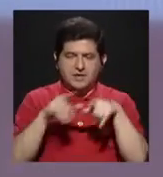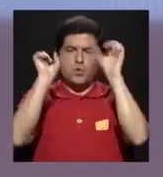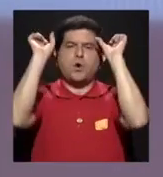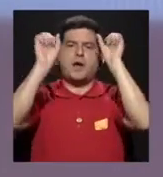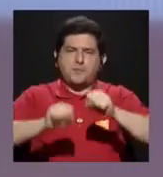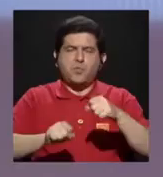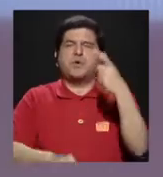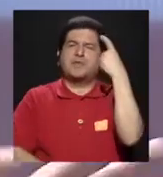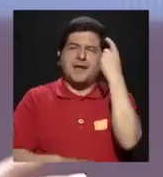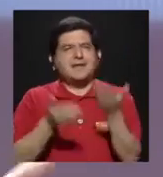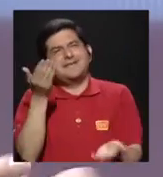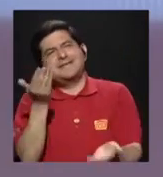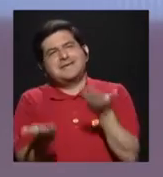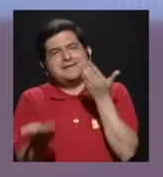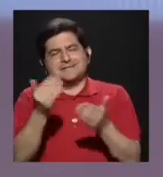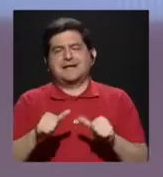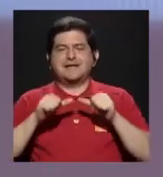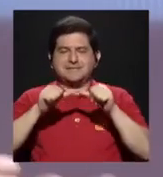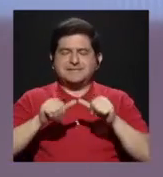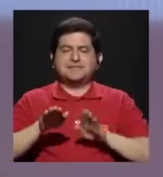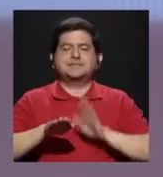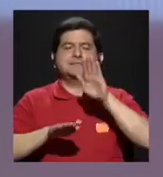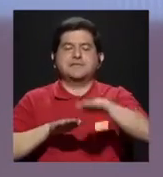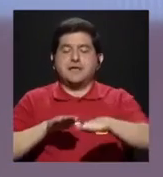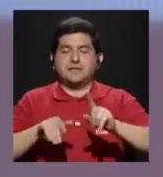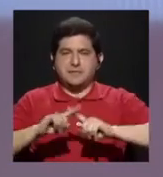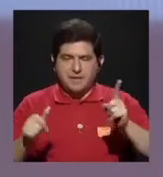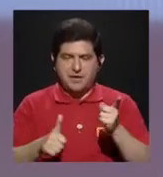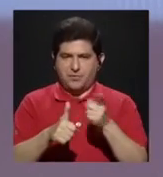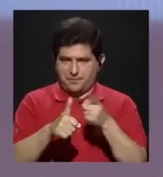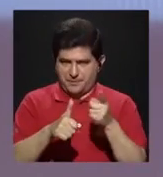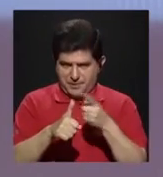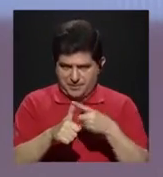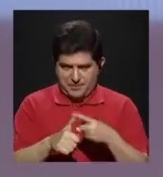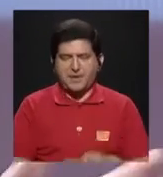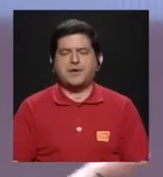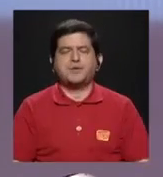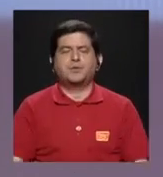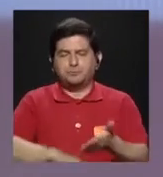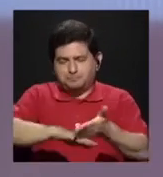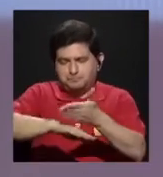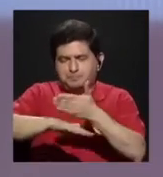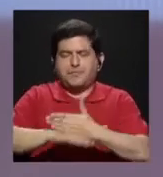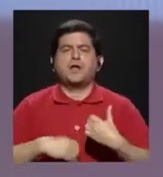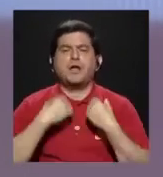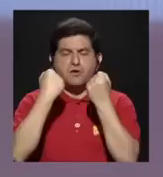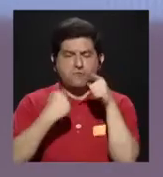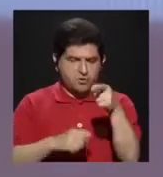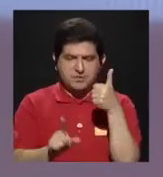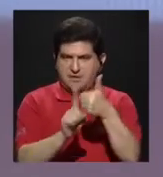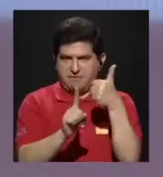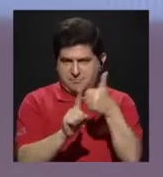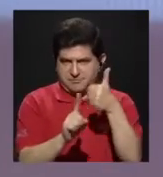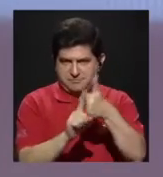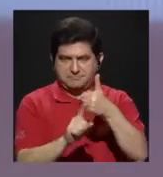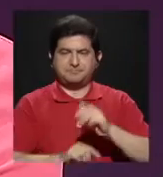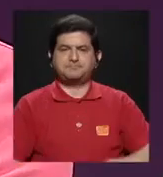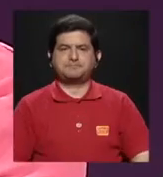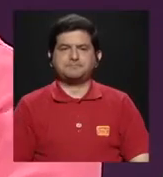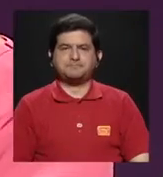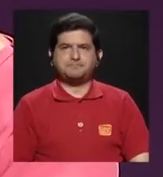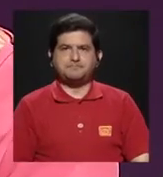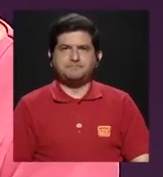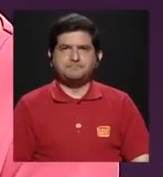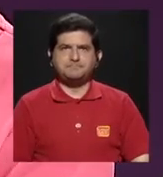podría llegar a pensar en este siguiente paso, pero vamos paso a paso, avanzando y también fortaleciéndolas a ellas, ¿verdad?